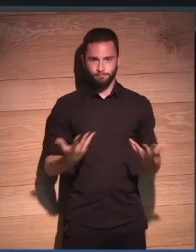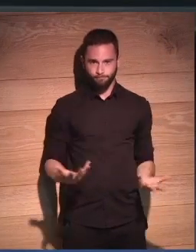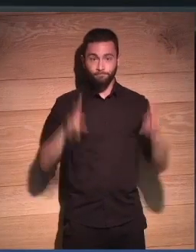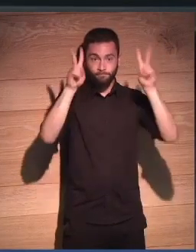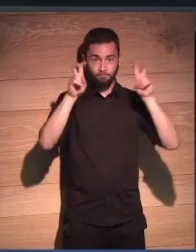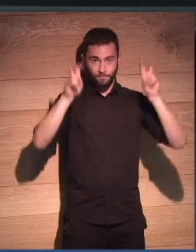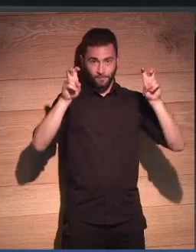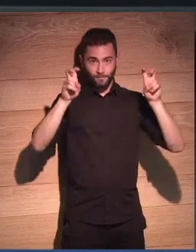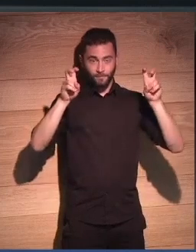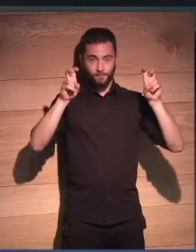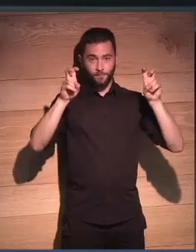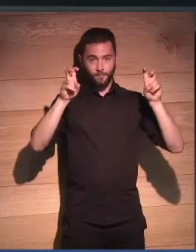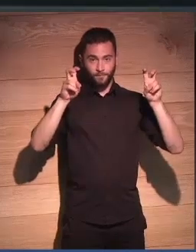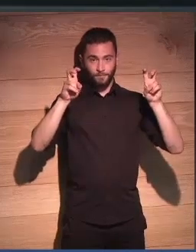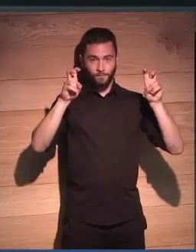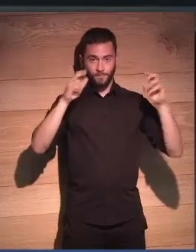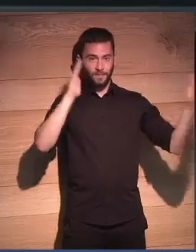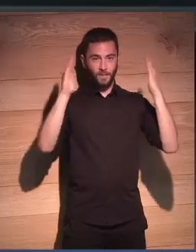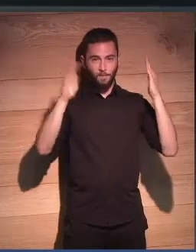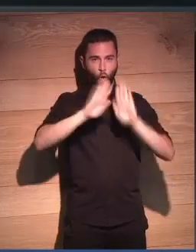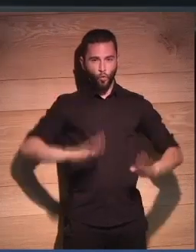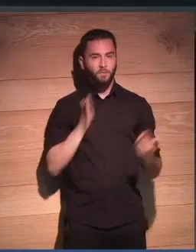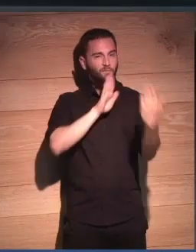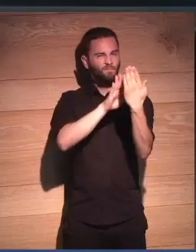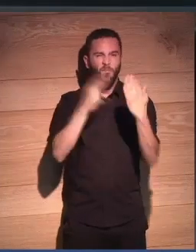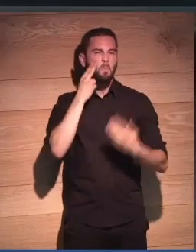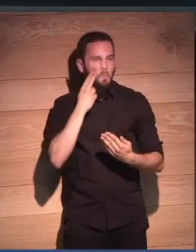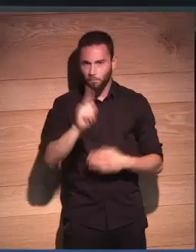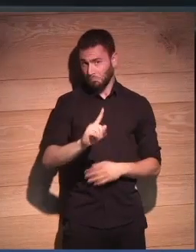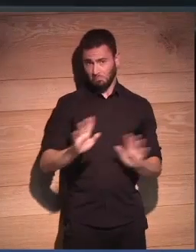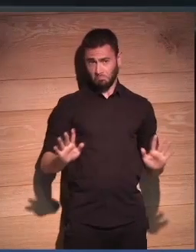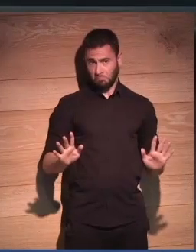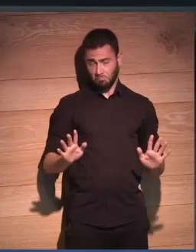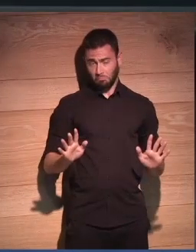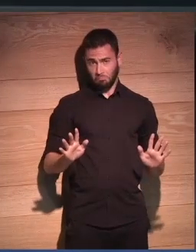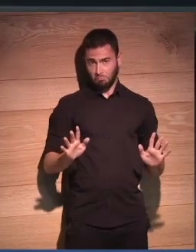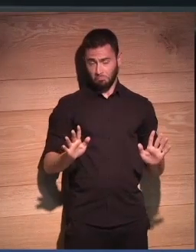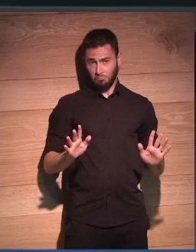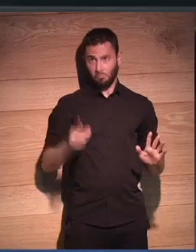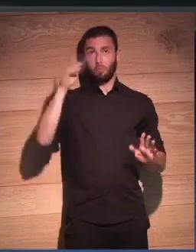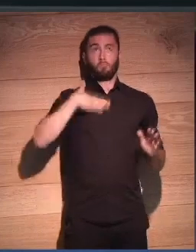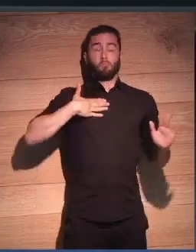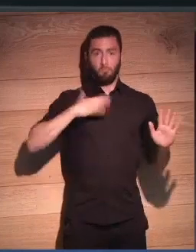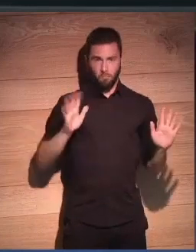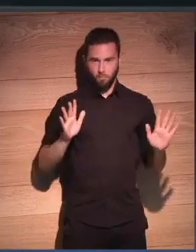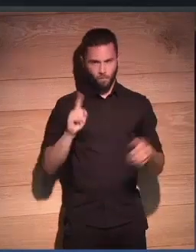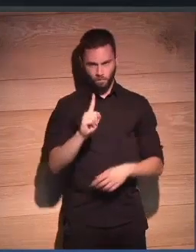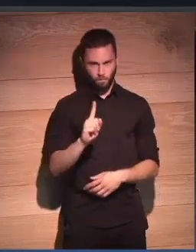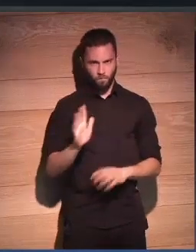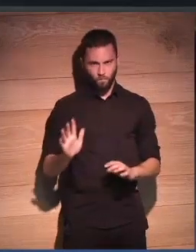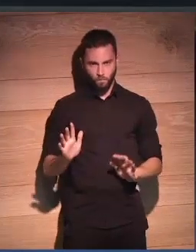cuestión es que, bueno, en vez de encarar esta última etapa de una forma como aterrorizada, ¿no?, Dios mío, pues es encararlo de una